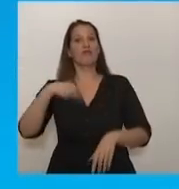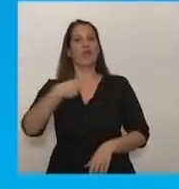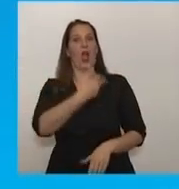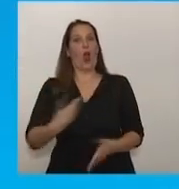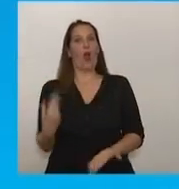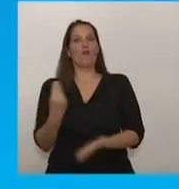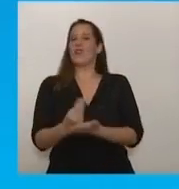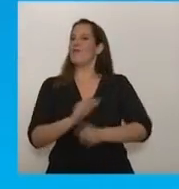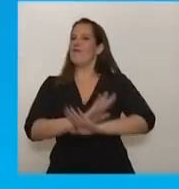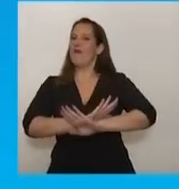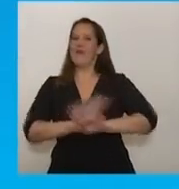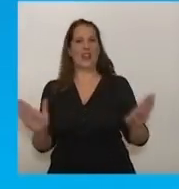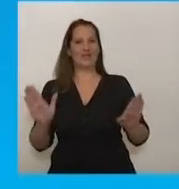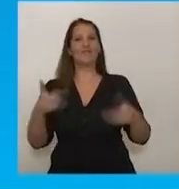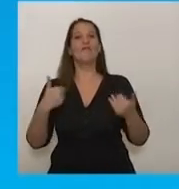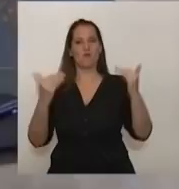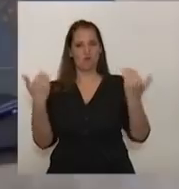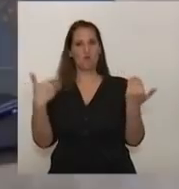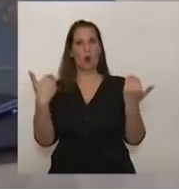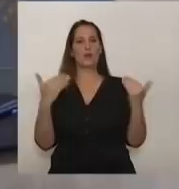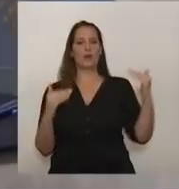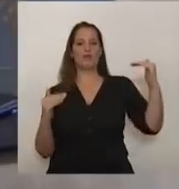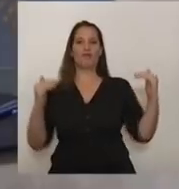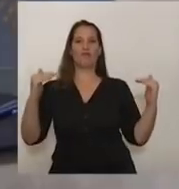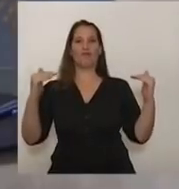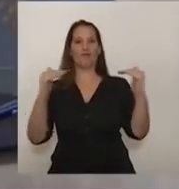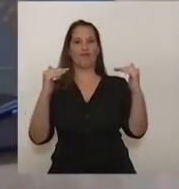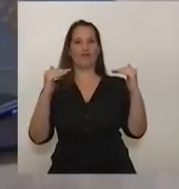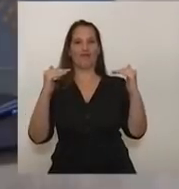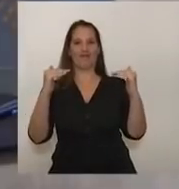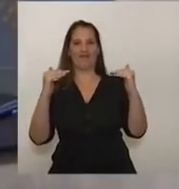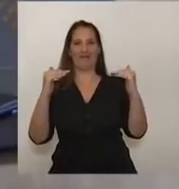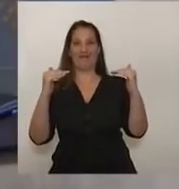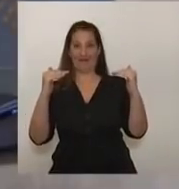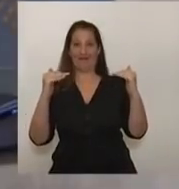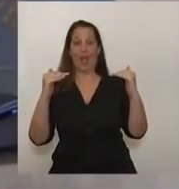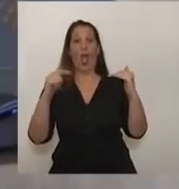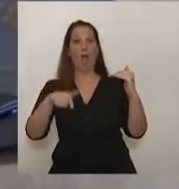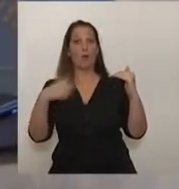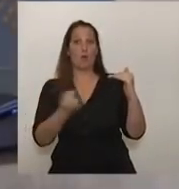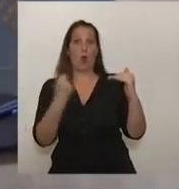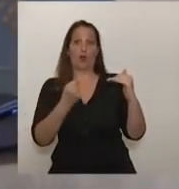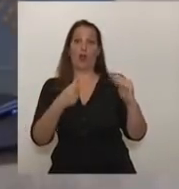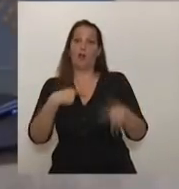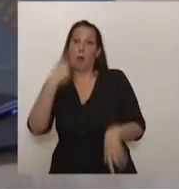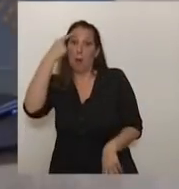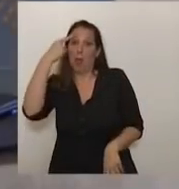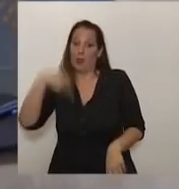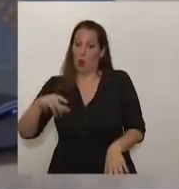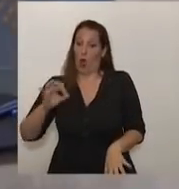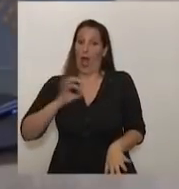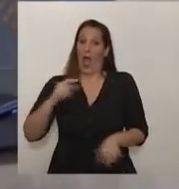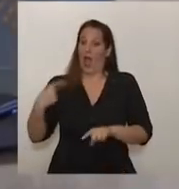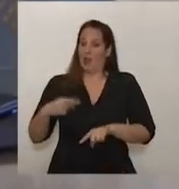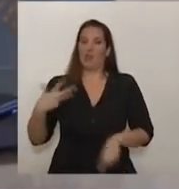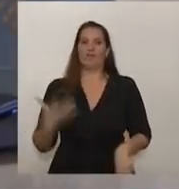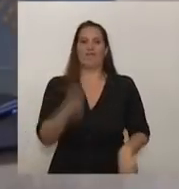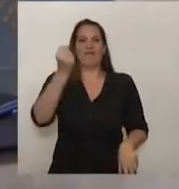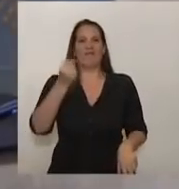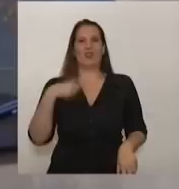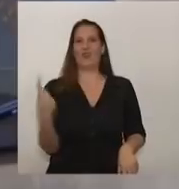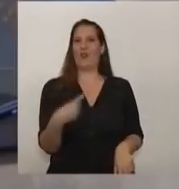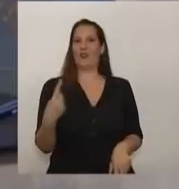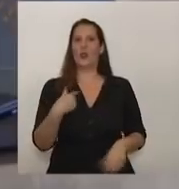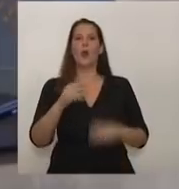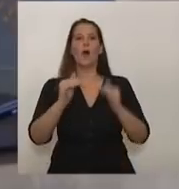esta tendencia y equilibramos las cuentas del Estado. Esto es importante, y siento que es una conquista de estos años, que el equilibrio